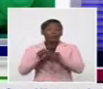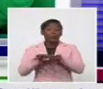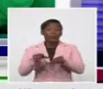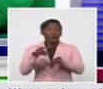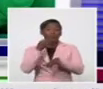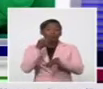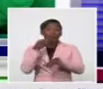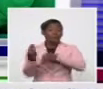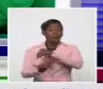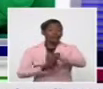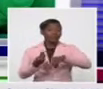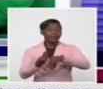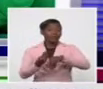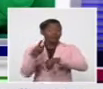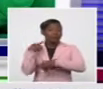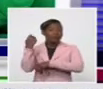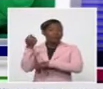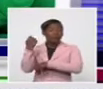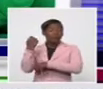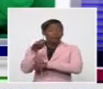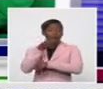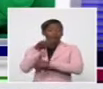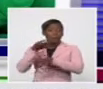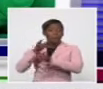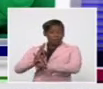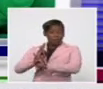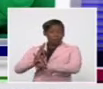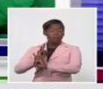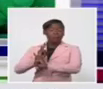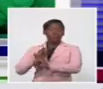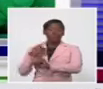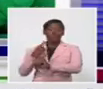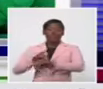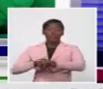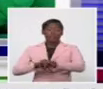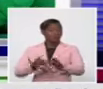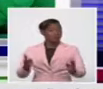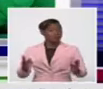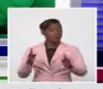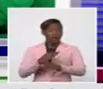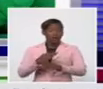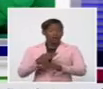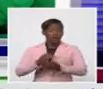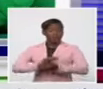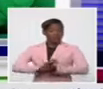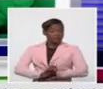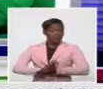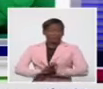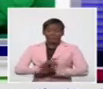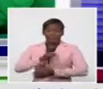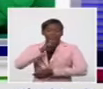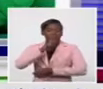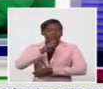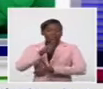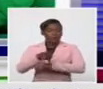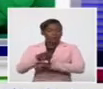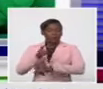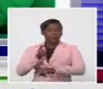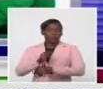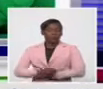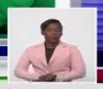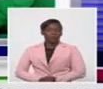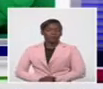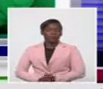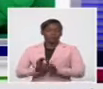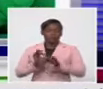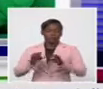muy tórpida y que muchas veces no da tiempo a su recuperación. De esta forma, en Cuba